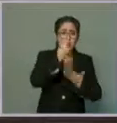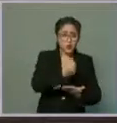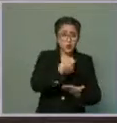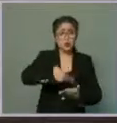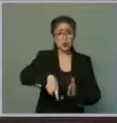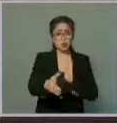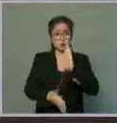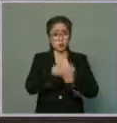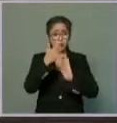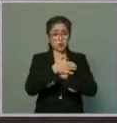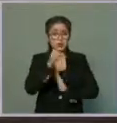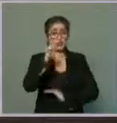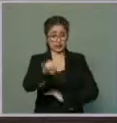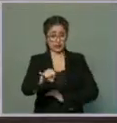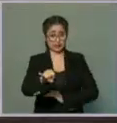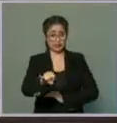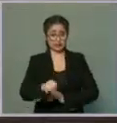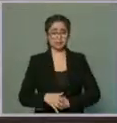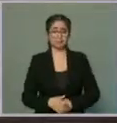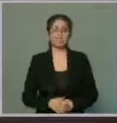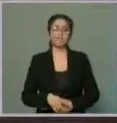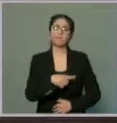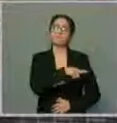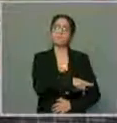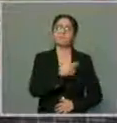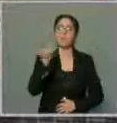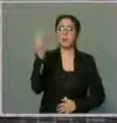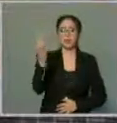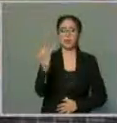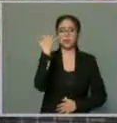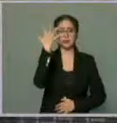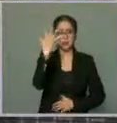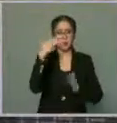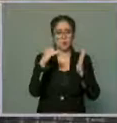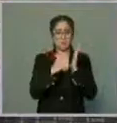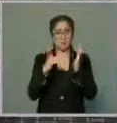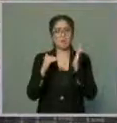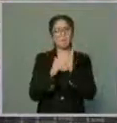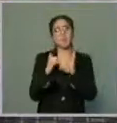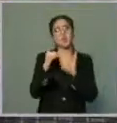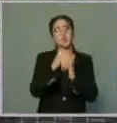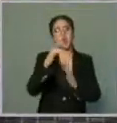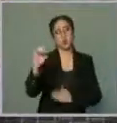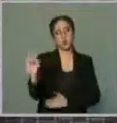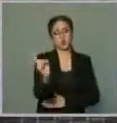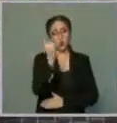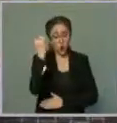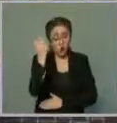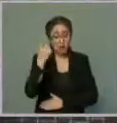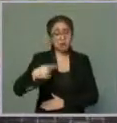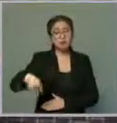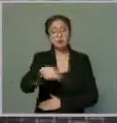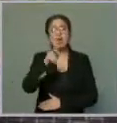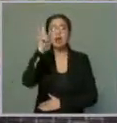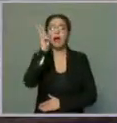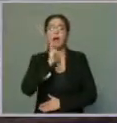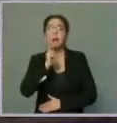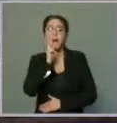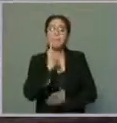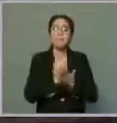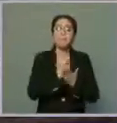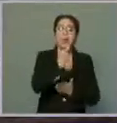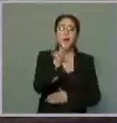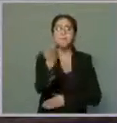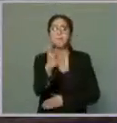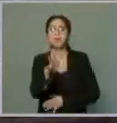es. La exigencia es por $5,000 millones, que esta es una parte muy pequeña de lo que se tiene presupuestado, que podría costar el